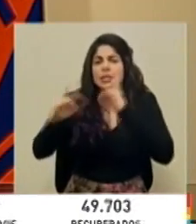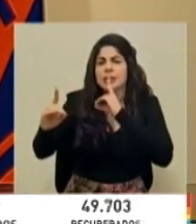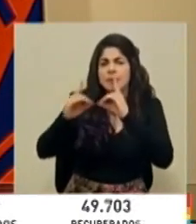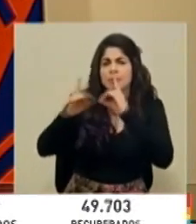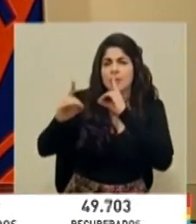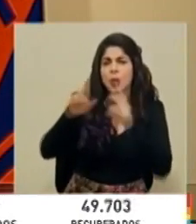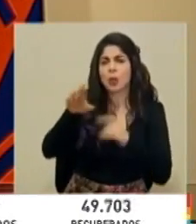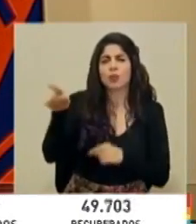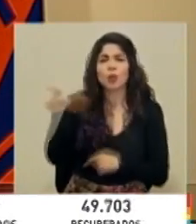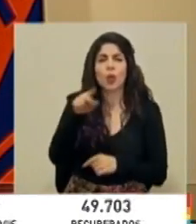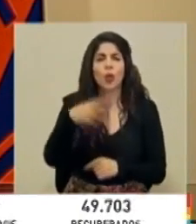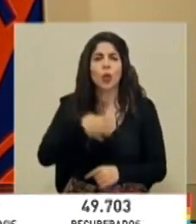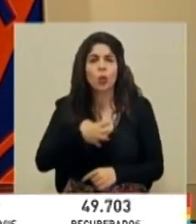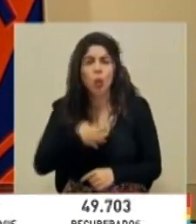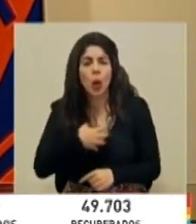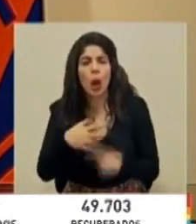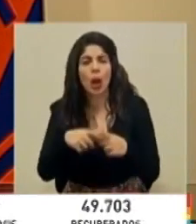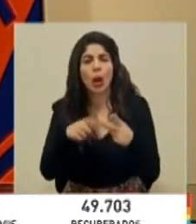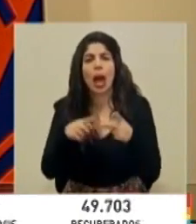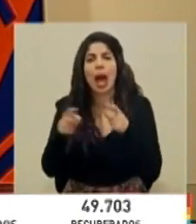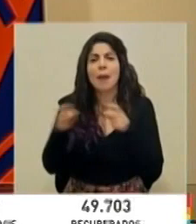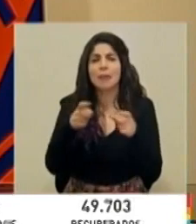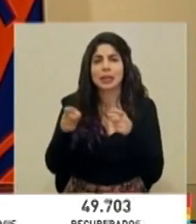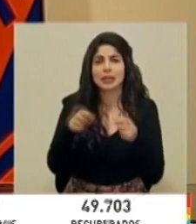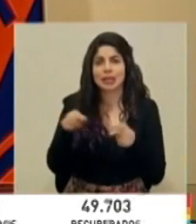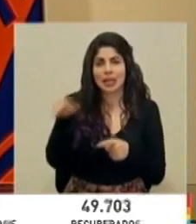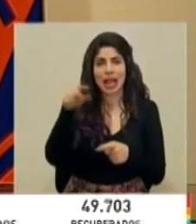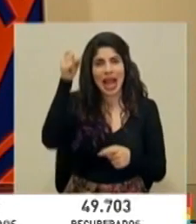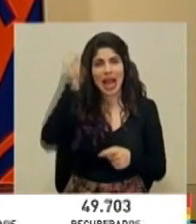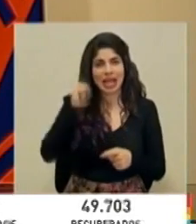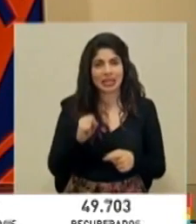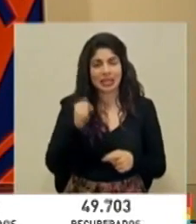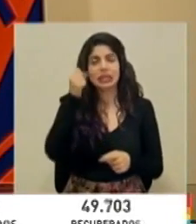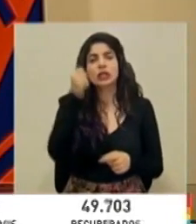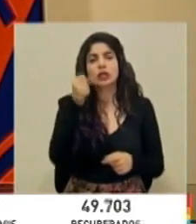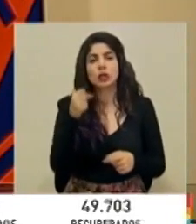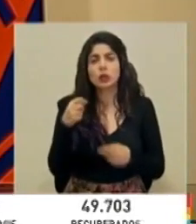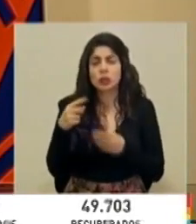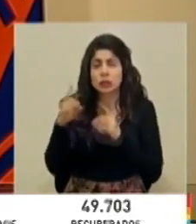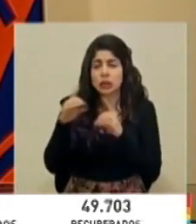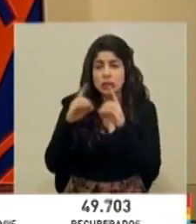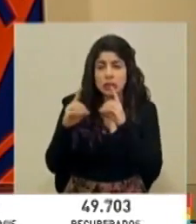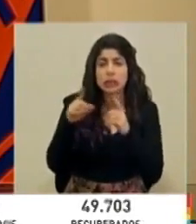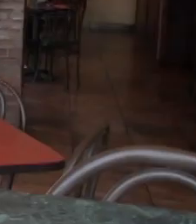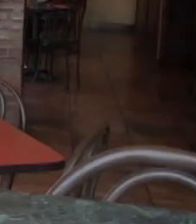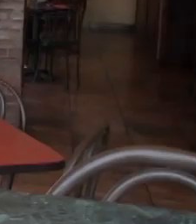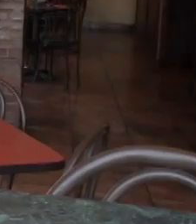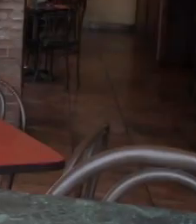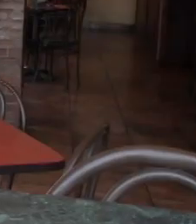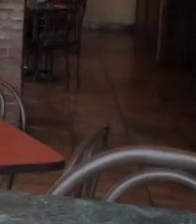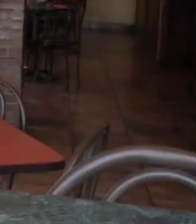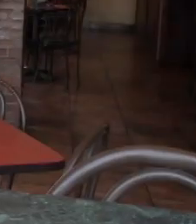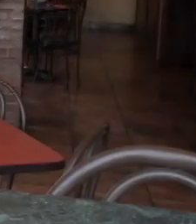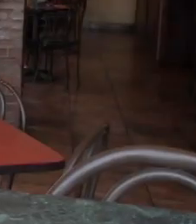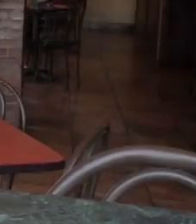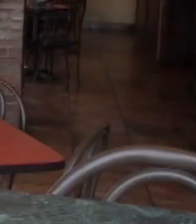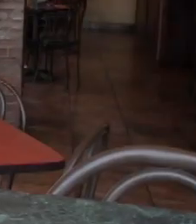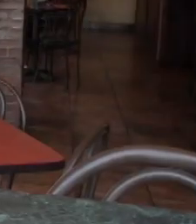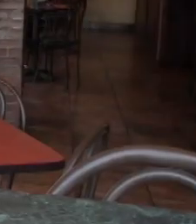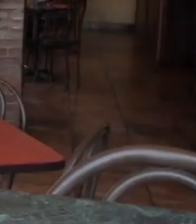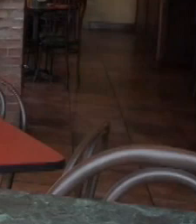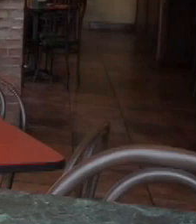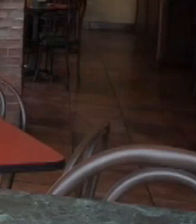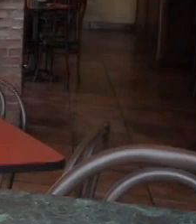los propietarios y los administradores de estos casinos nos llevan a su disposición de cumplir estrictos protocolos de